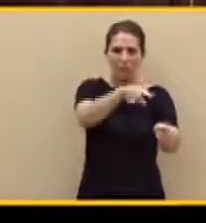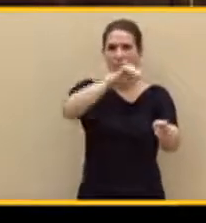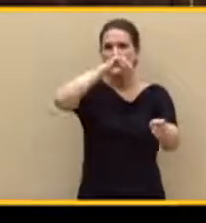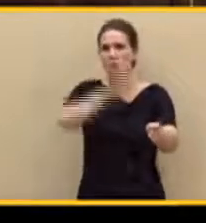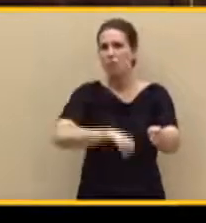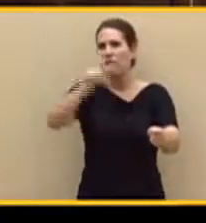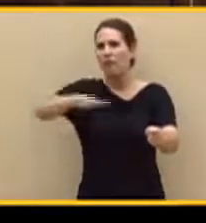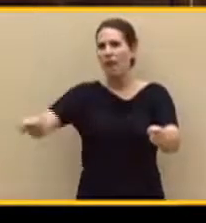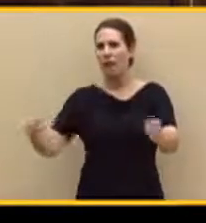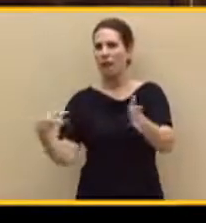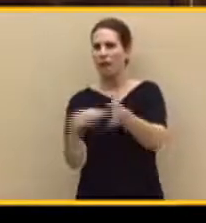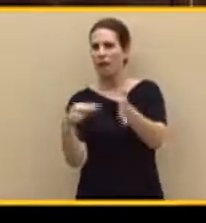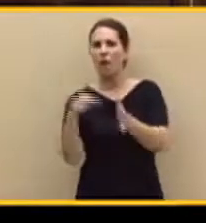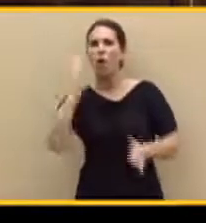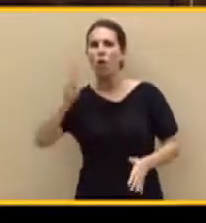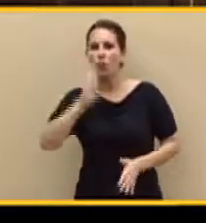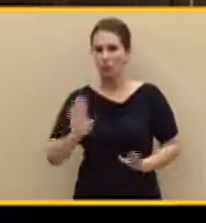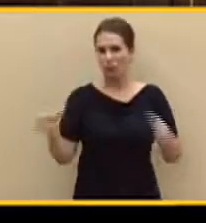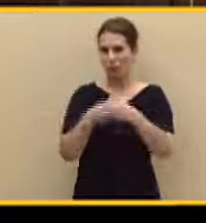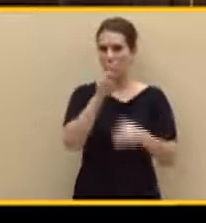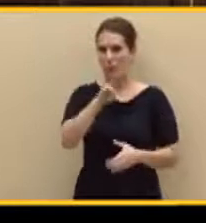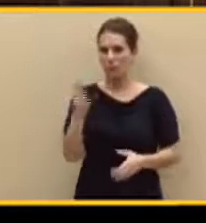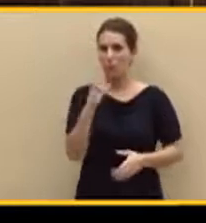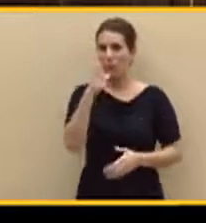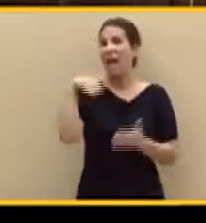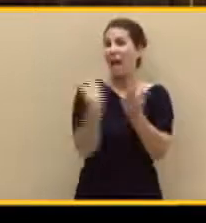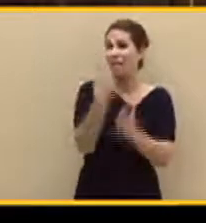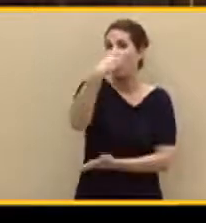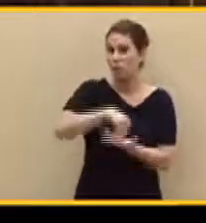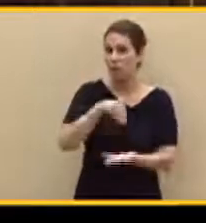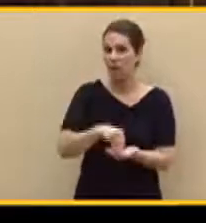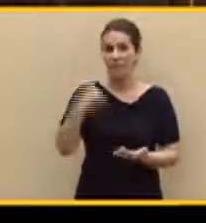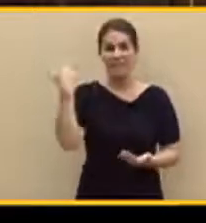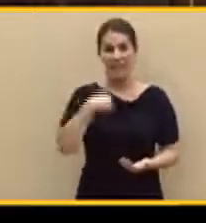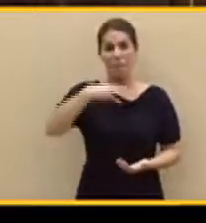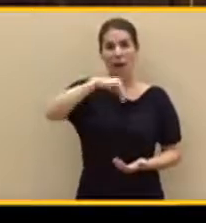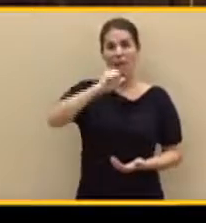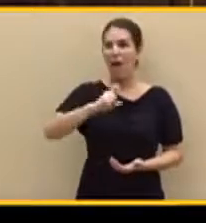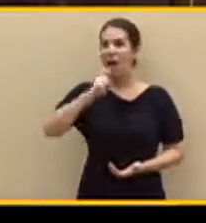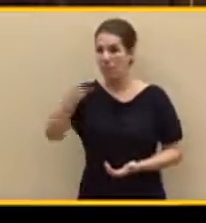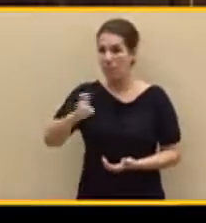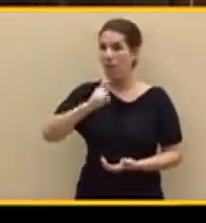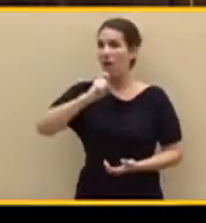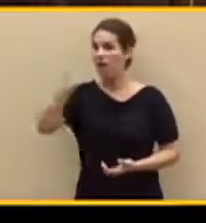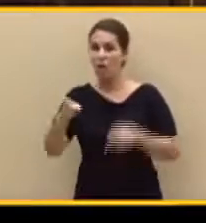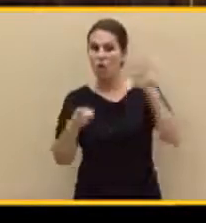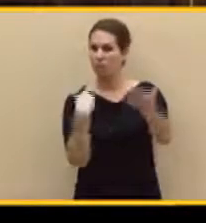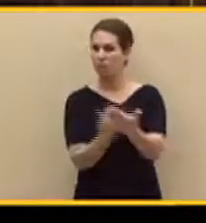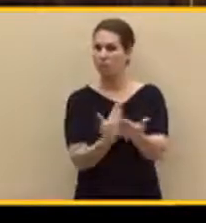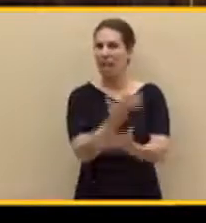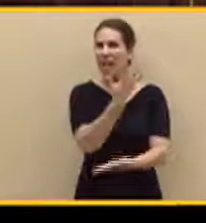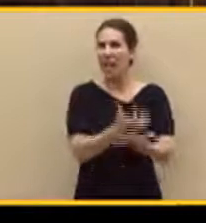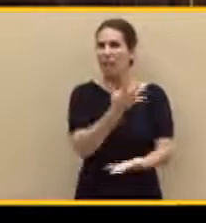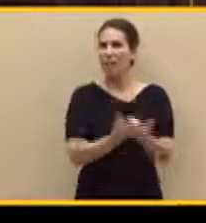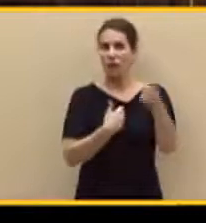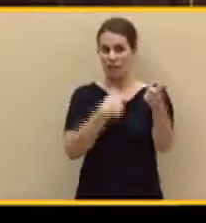su partido, señorías, porque hasta en dos ocasiones fue alertado el señor Maza de las grabaciones que acreditaban la simpatía de Ignacio